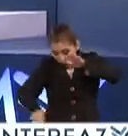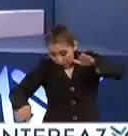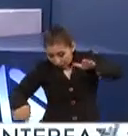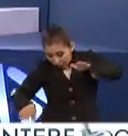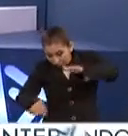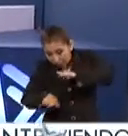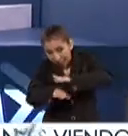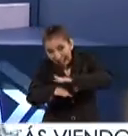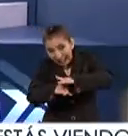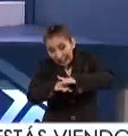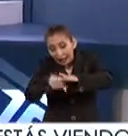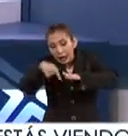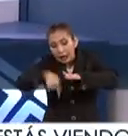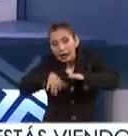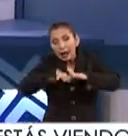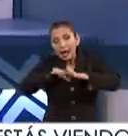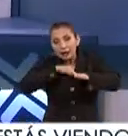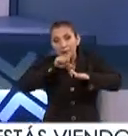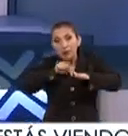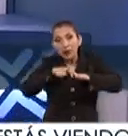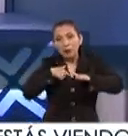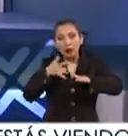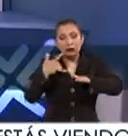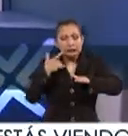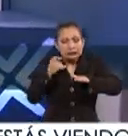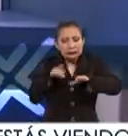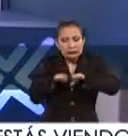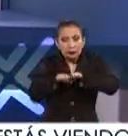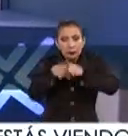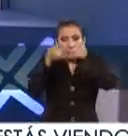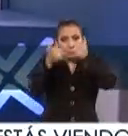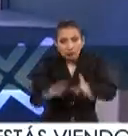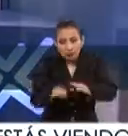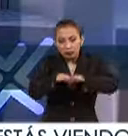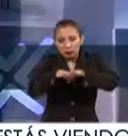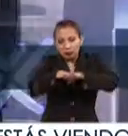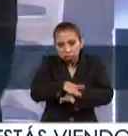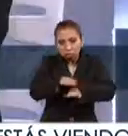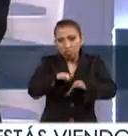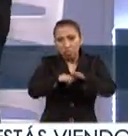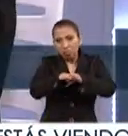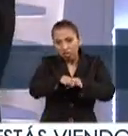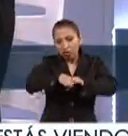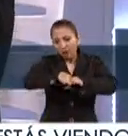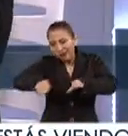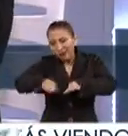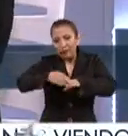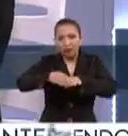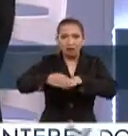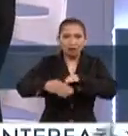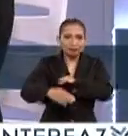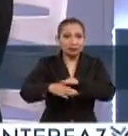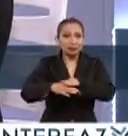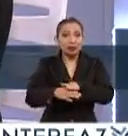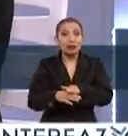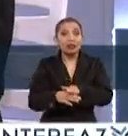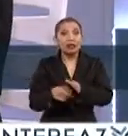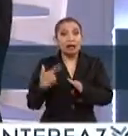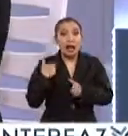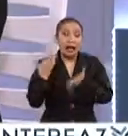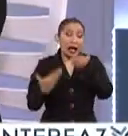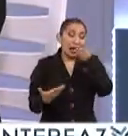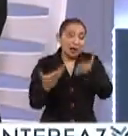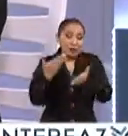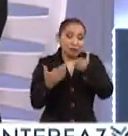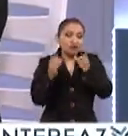Y esas placas adentro también están sufriendo esfuerzos por su propio peso, porque están siendo empujadas, jaladas, arrastradas. Y entonces de vez